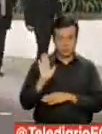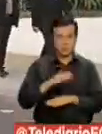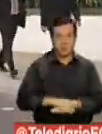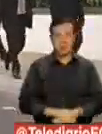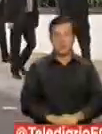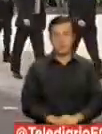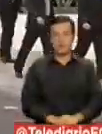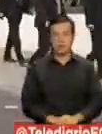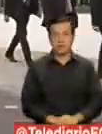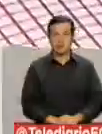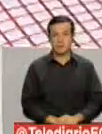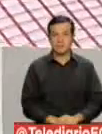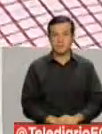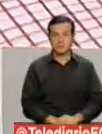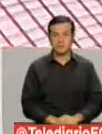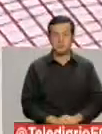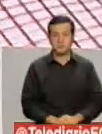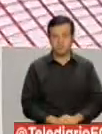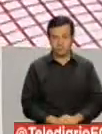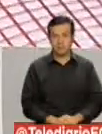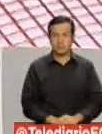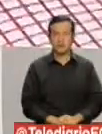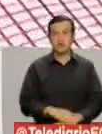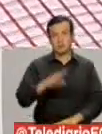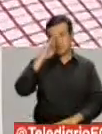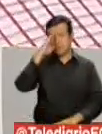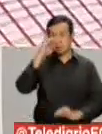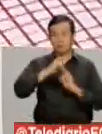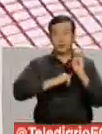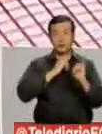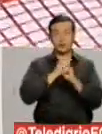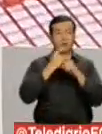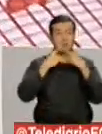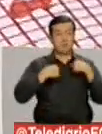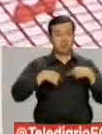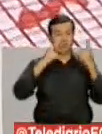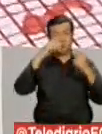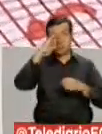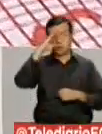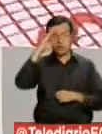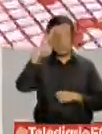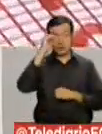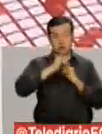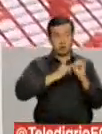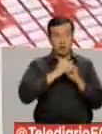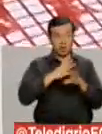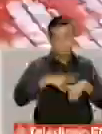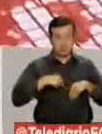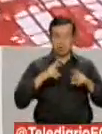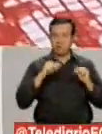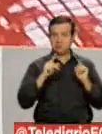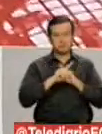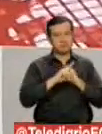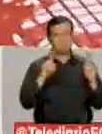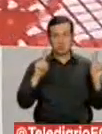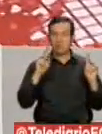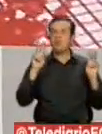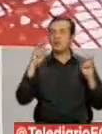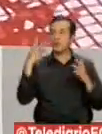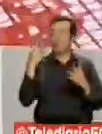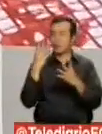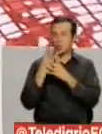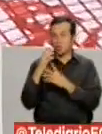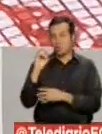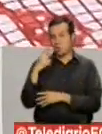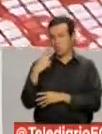Velasco, Telediario. Y la Interpol negó el pedido de difusión roja para localizar y capturar al ex superintendente de comunicación